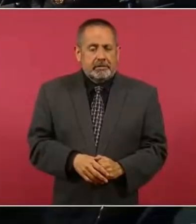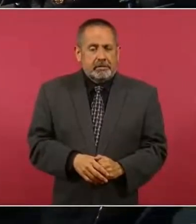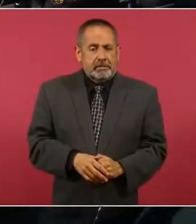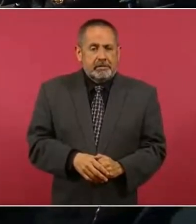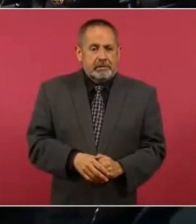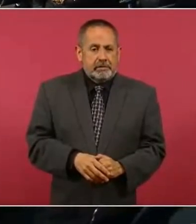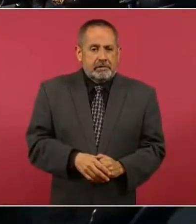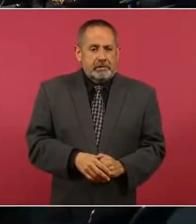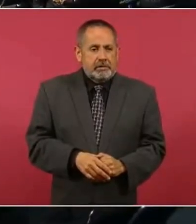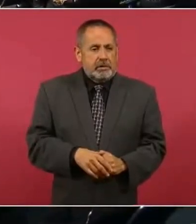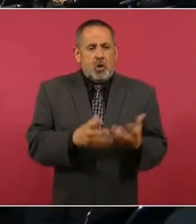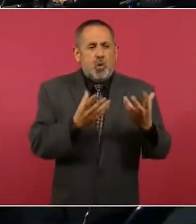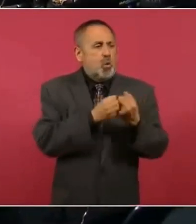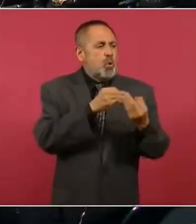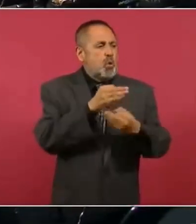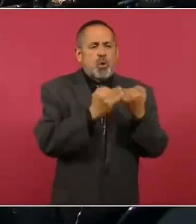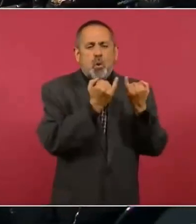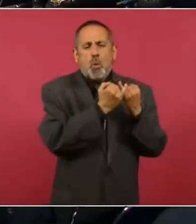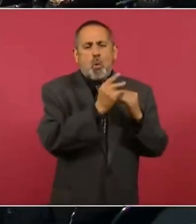En coro.